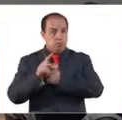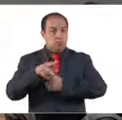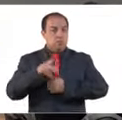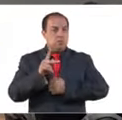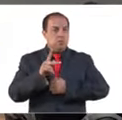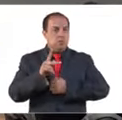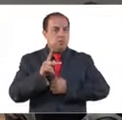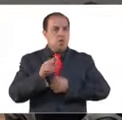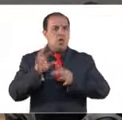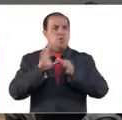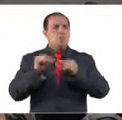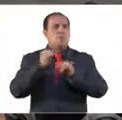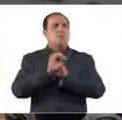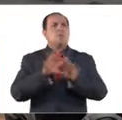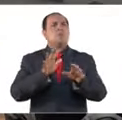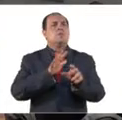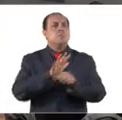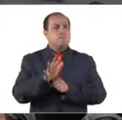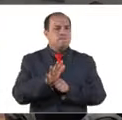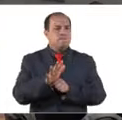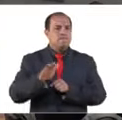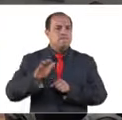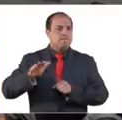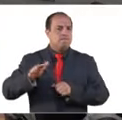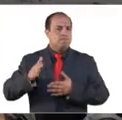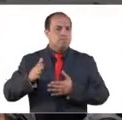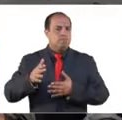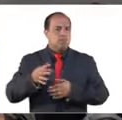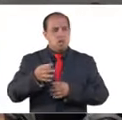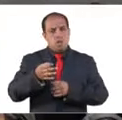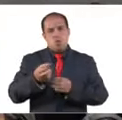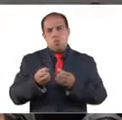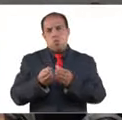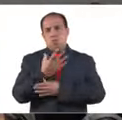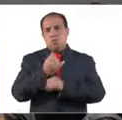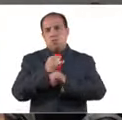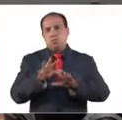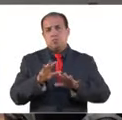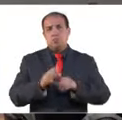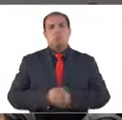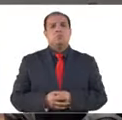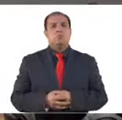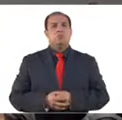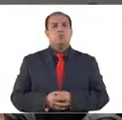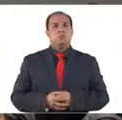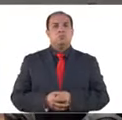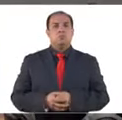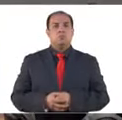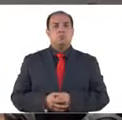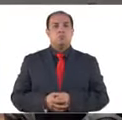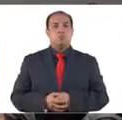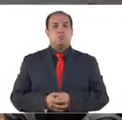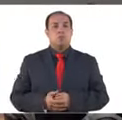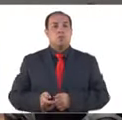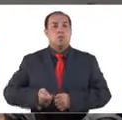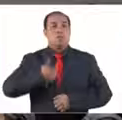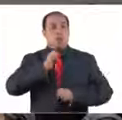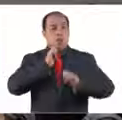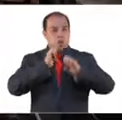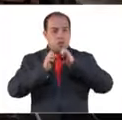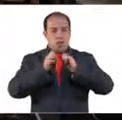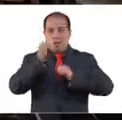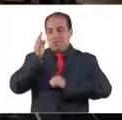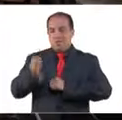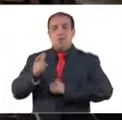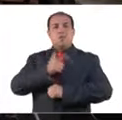puede compartir de información reciente? Ya hubo una encuesta inicialmente que se aceptaba por la gran mayoría